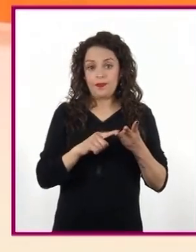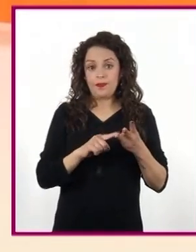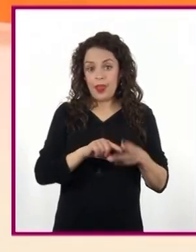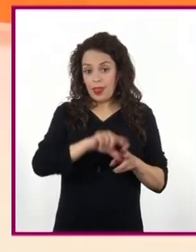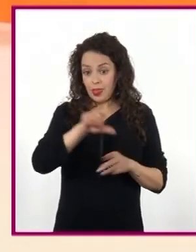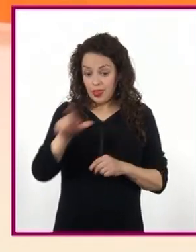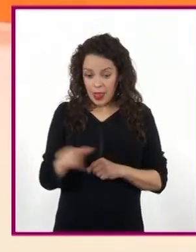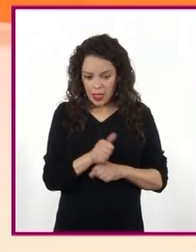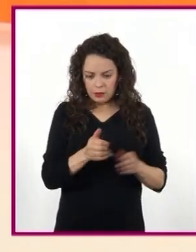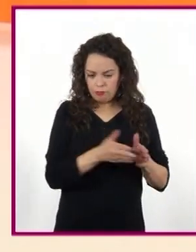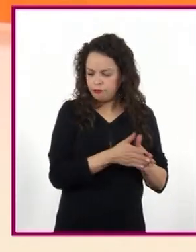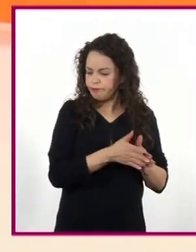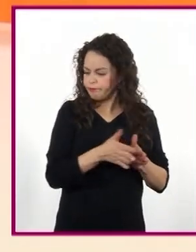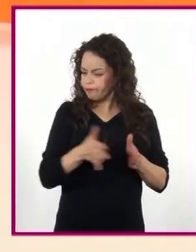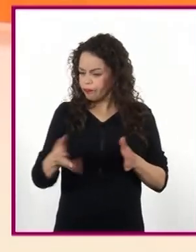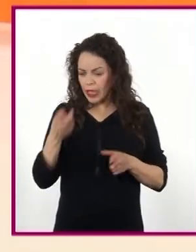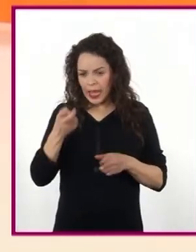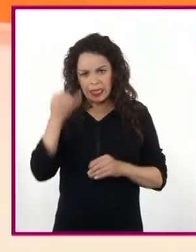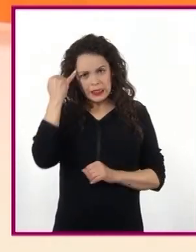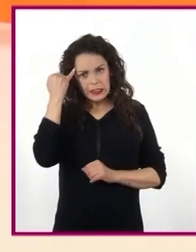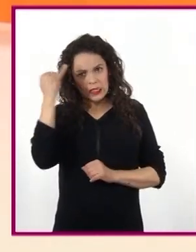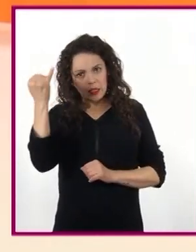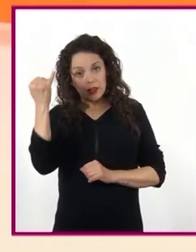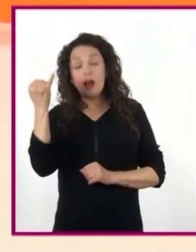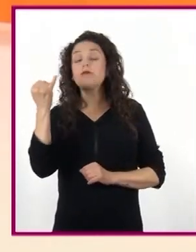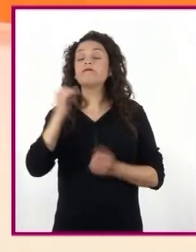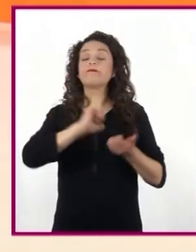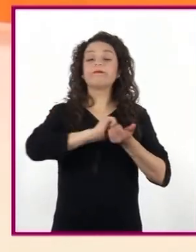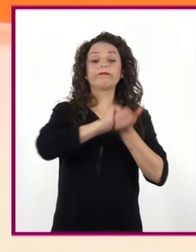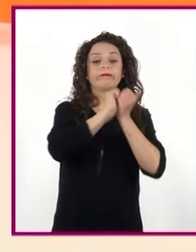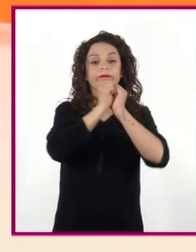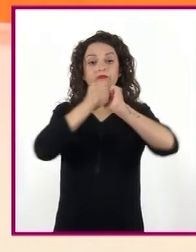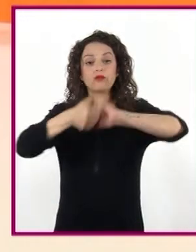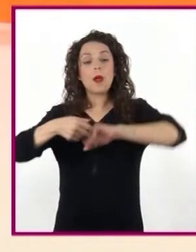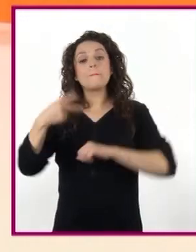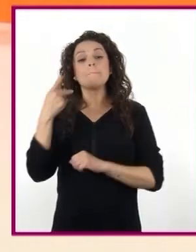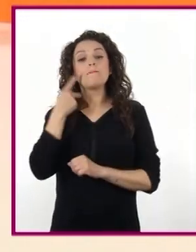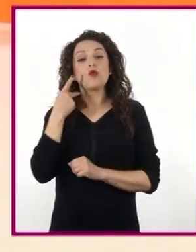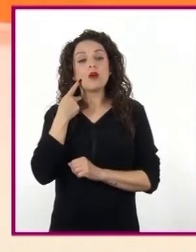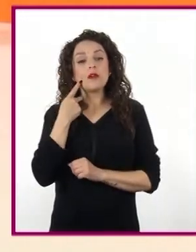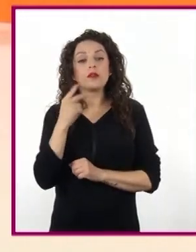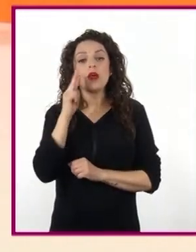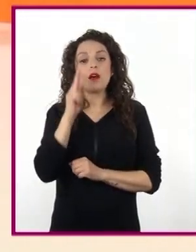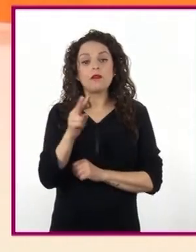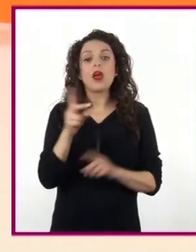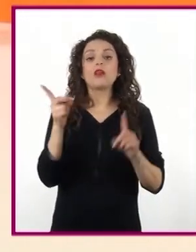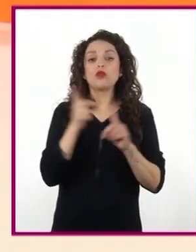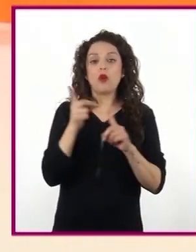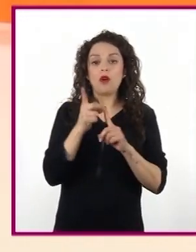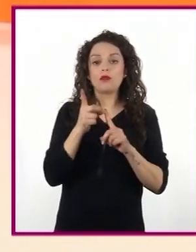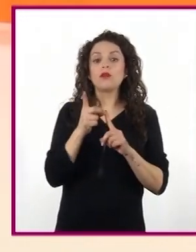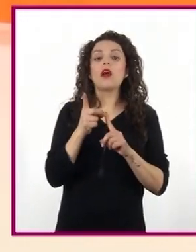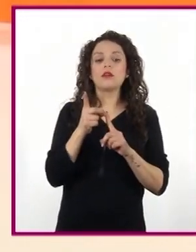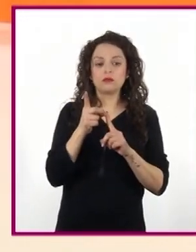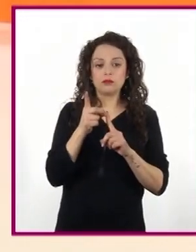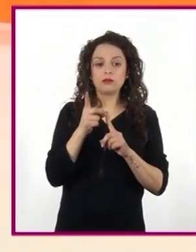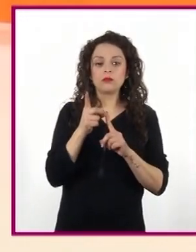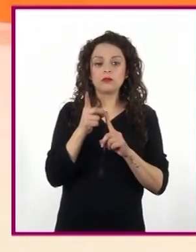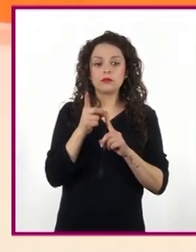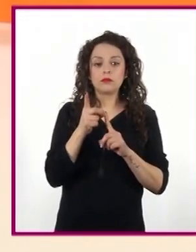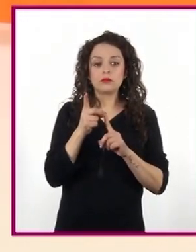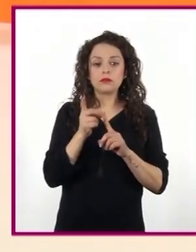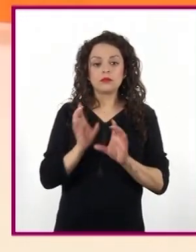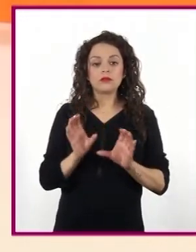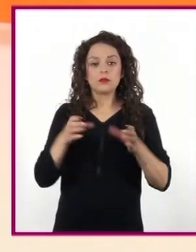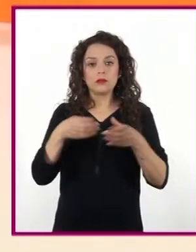adelante, estas ideas tomaron un carácter político que veremos dentro de los colegios de la Compañía de Jesús establecidos